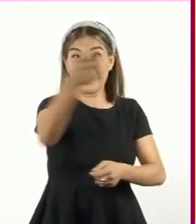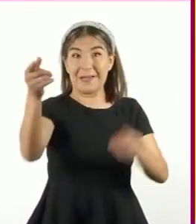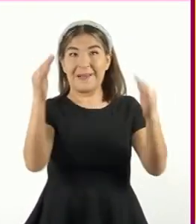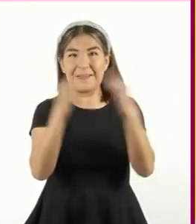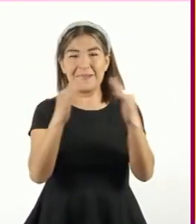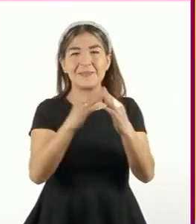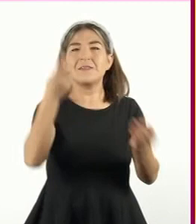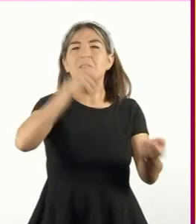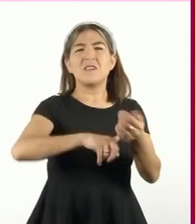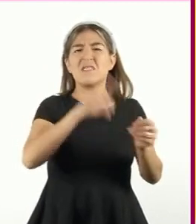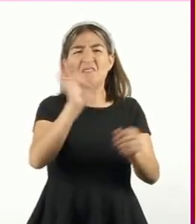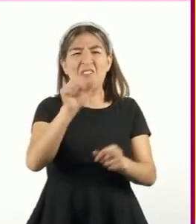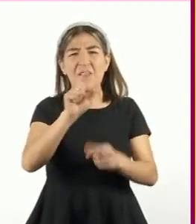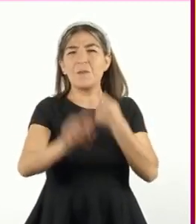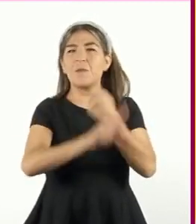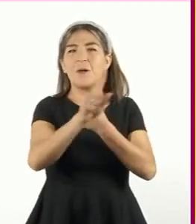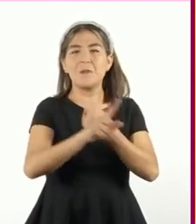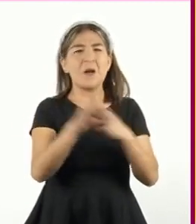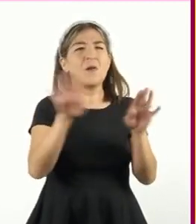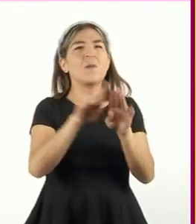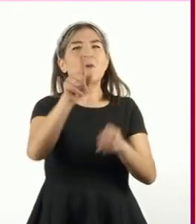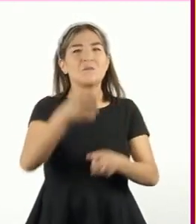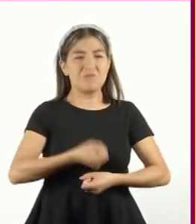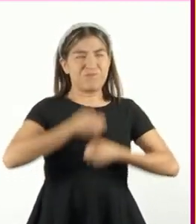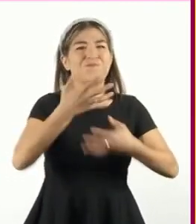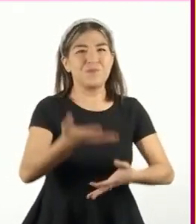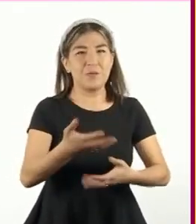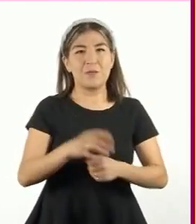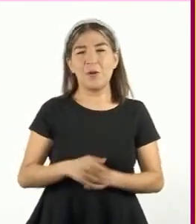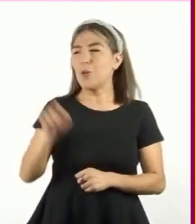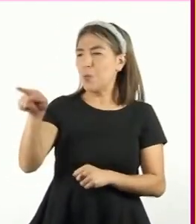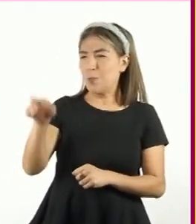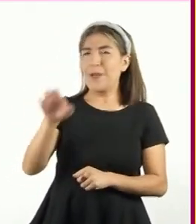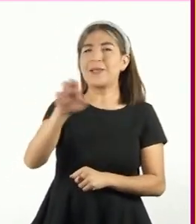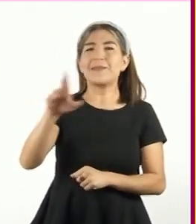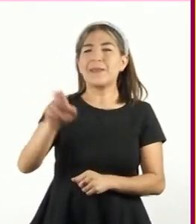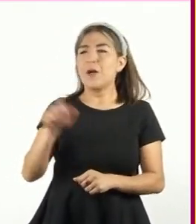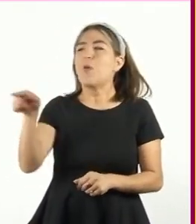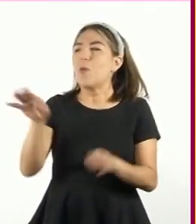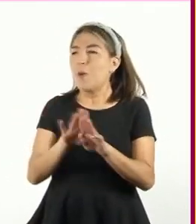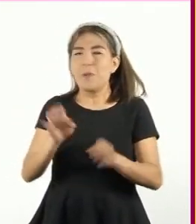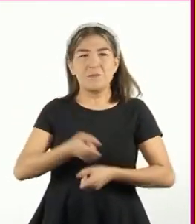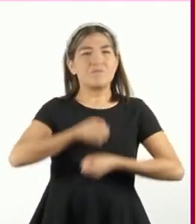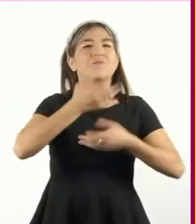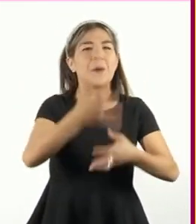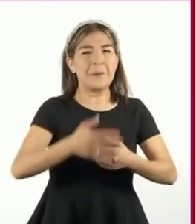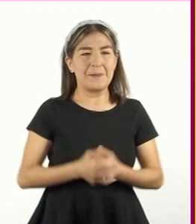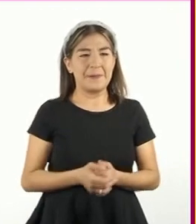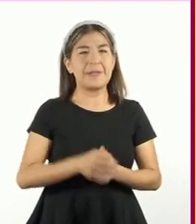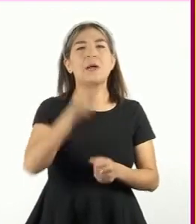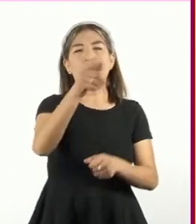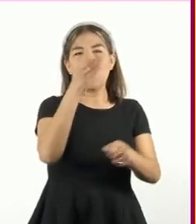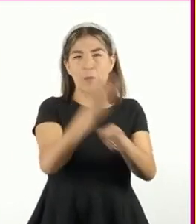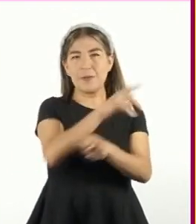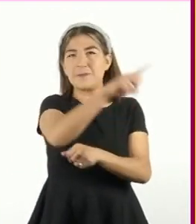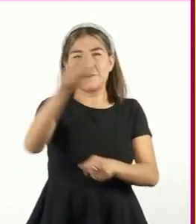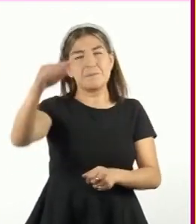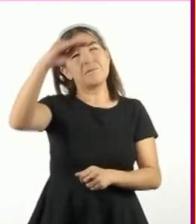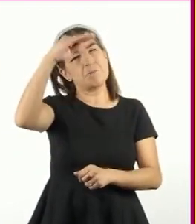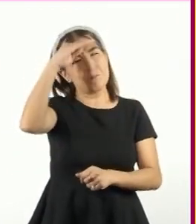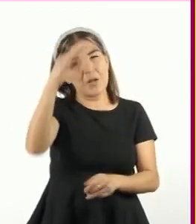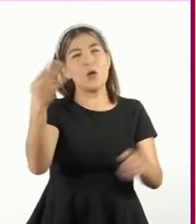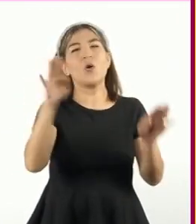los problemas? ¿De qué manera reaccionas tú, Enrique? Les invito a hacer un examen de conciencia